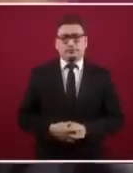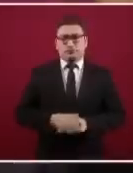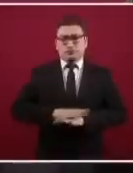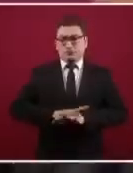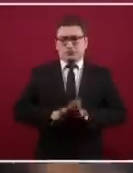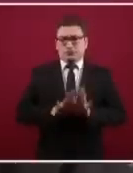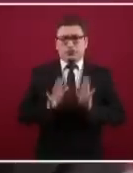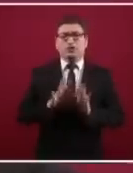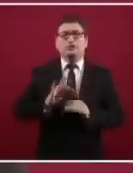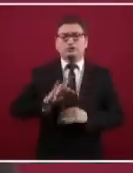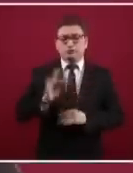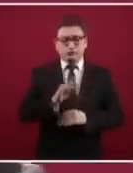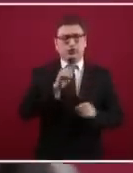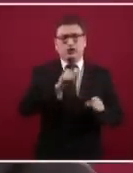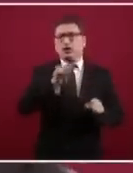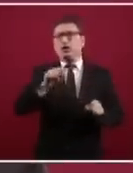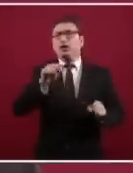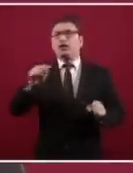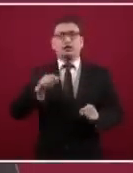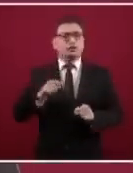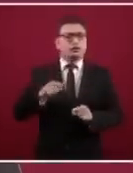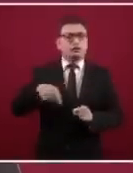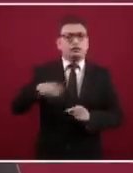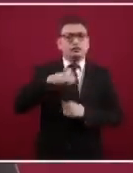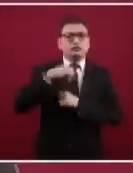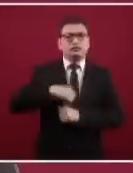agotar las instancias legales y ya